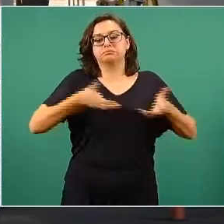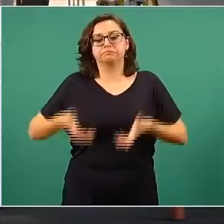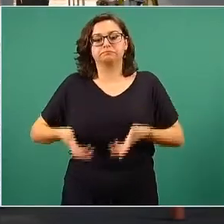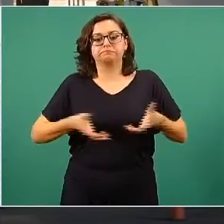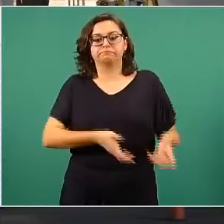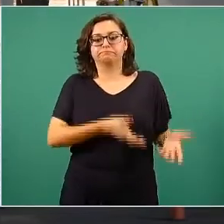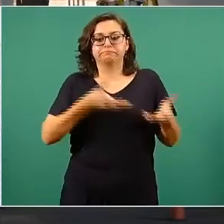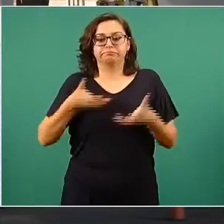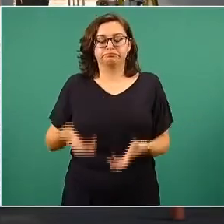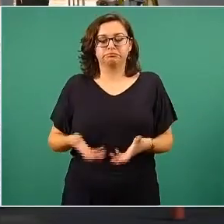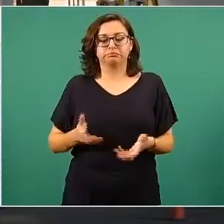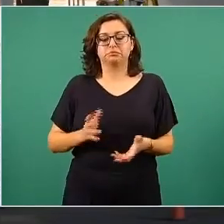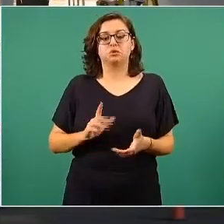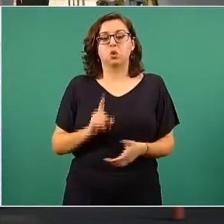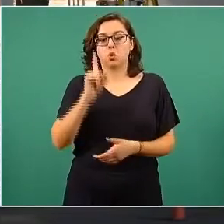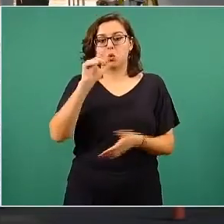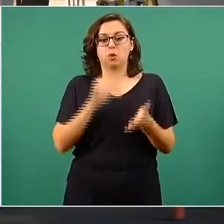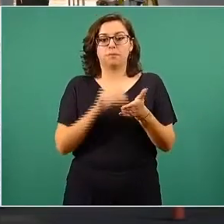recibimos, como habíamos anunciado,